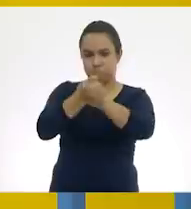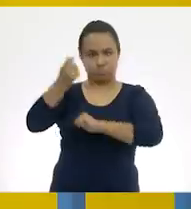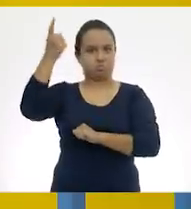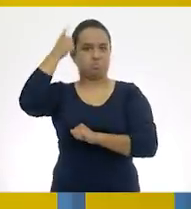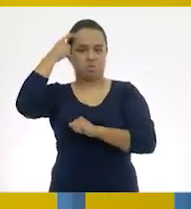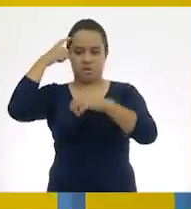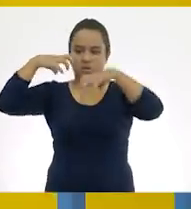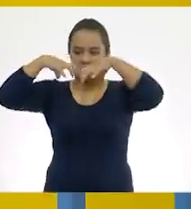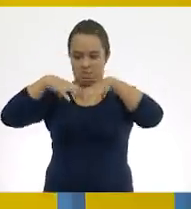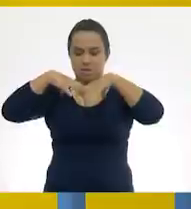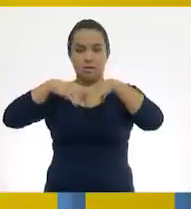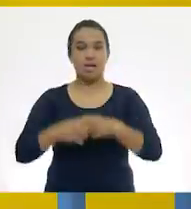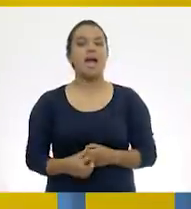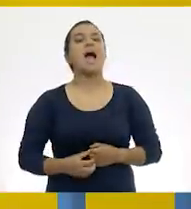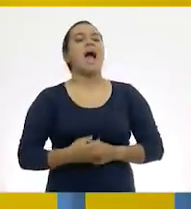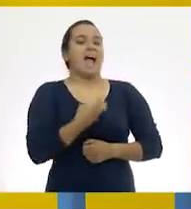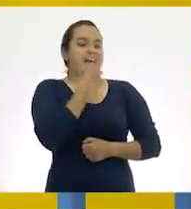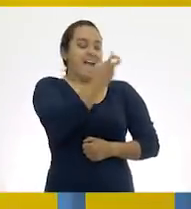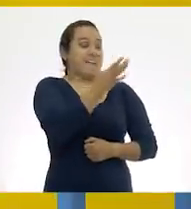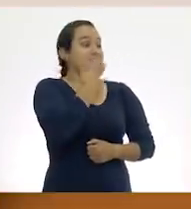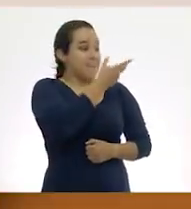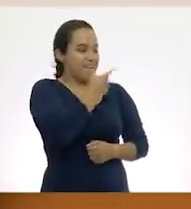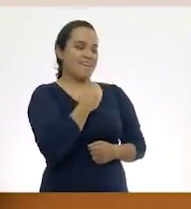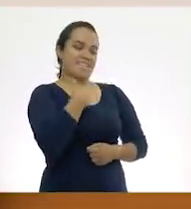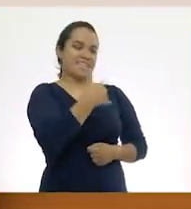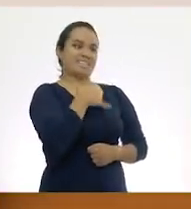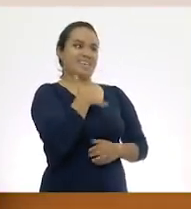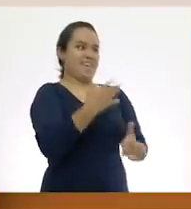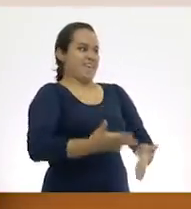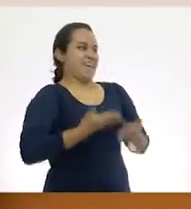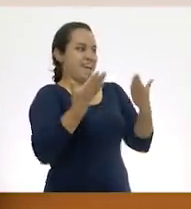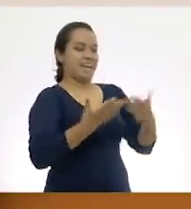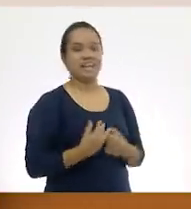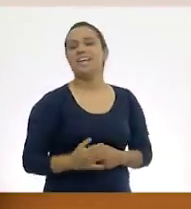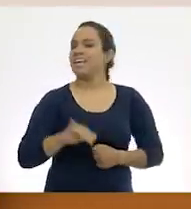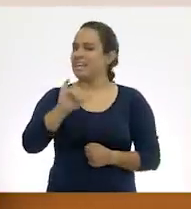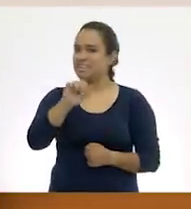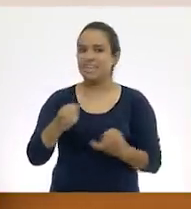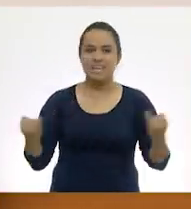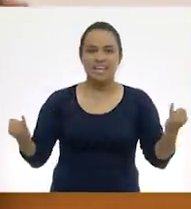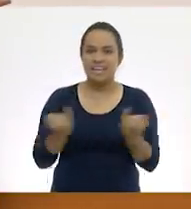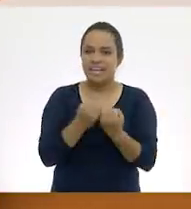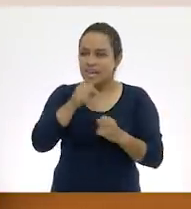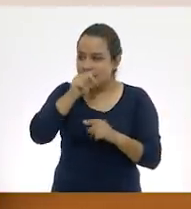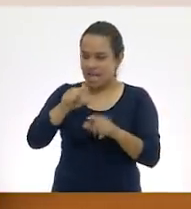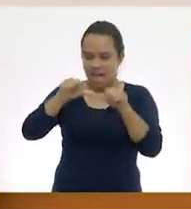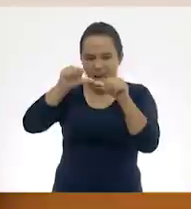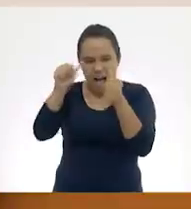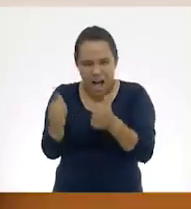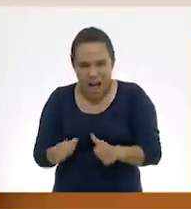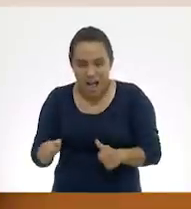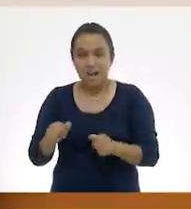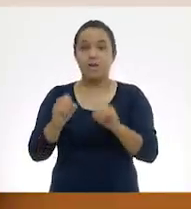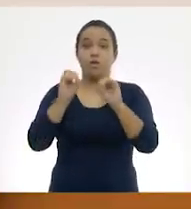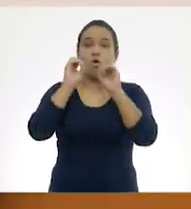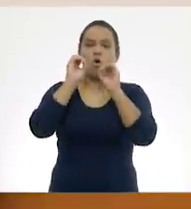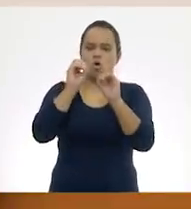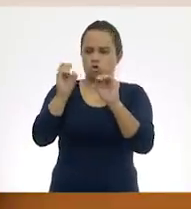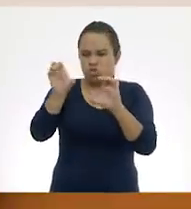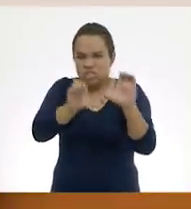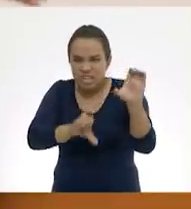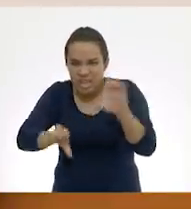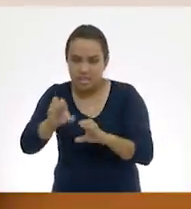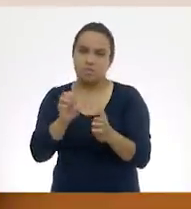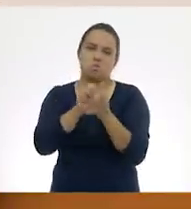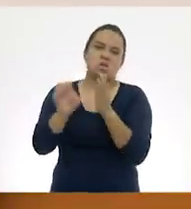cerebro. Ah, qué bien, eso es esperanzador. Lo mismo pasa con las artes o las ciencias